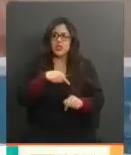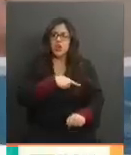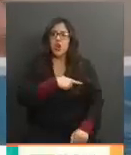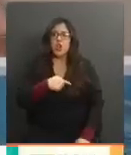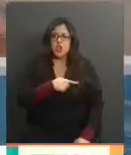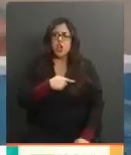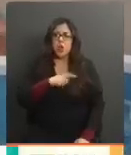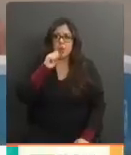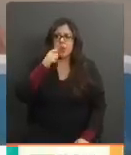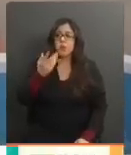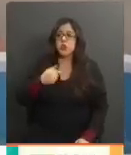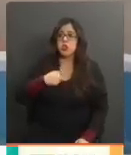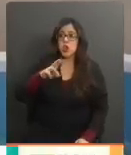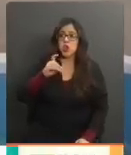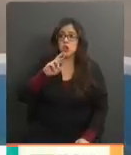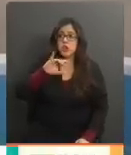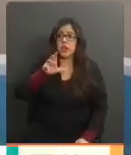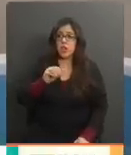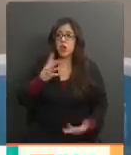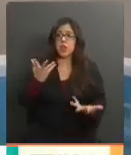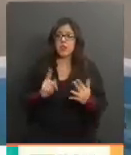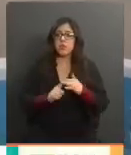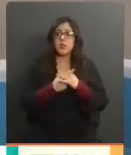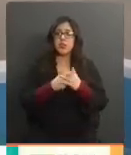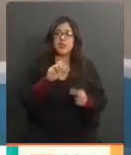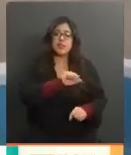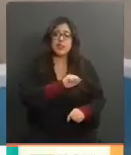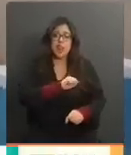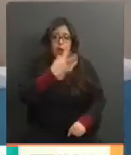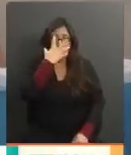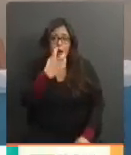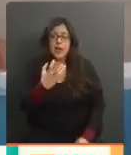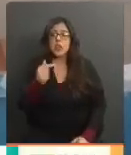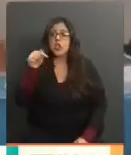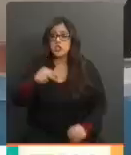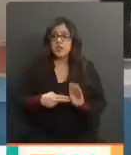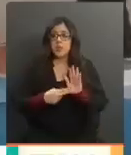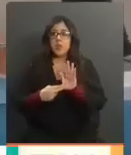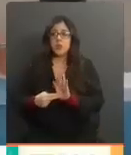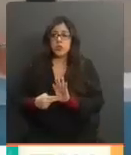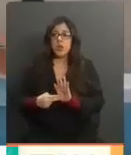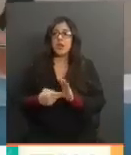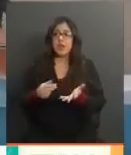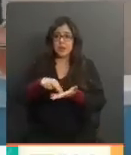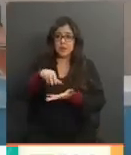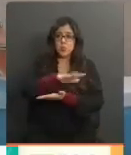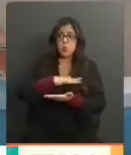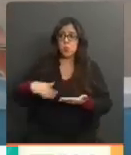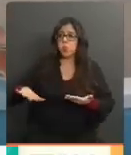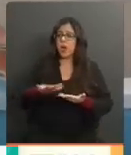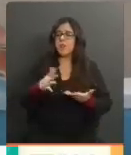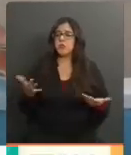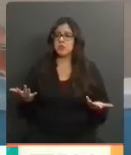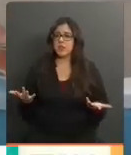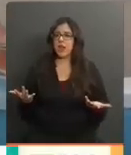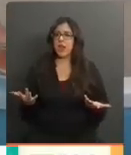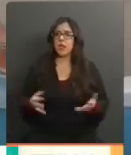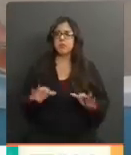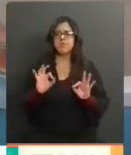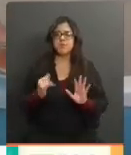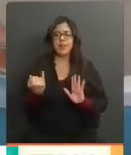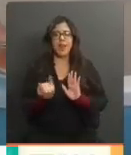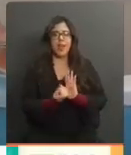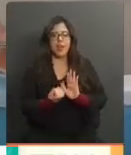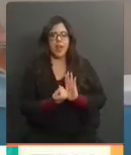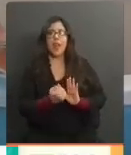Soy Rodrigo Gendelman, fundador de Santiago Adicto, y hoy día queremos mostrarles este pueblo con una tremenda identidad y